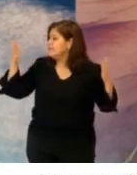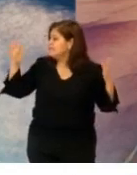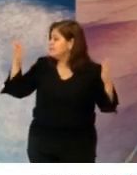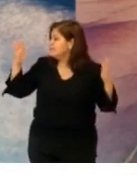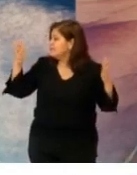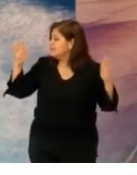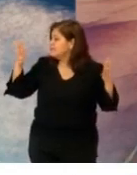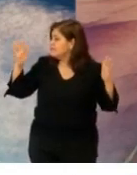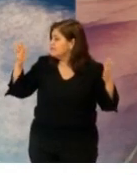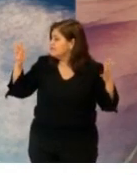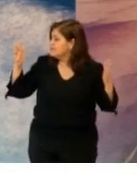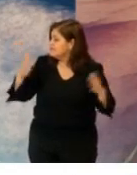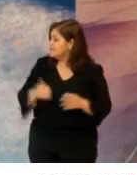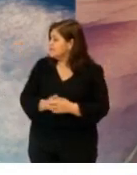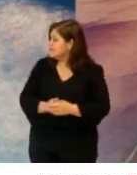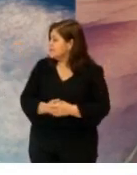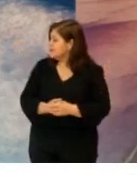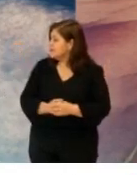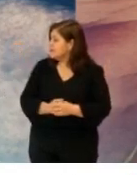Pues toca